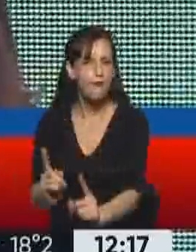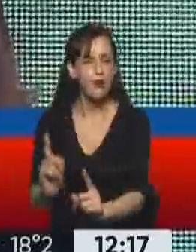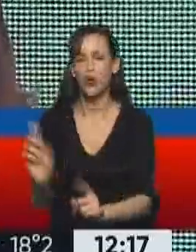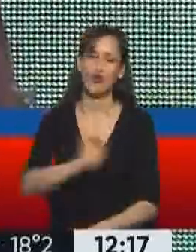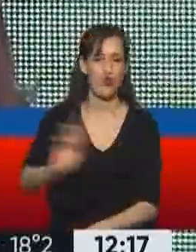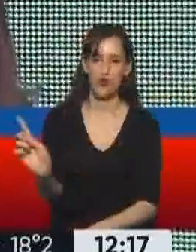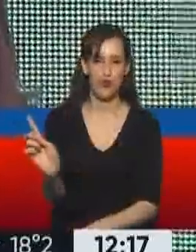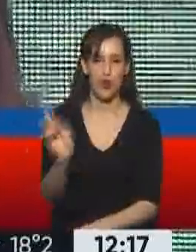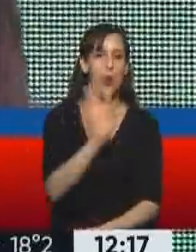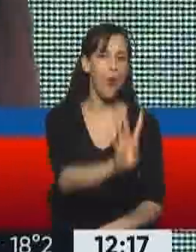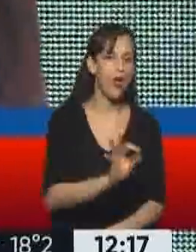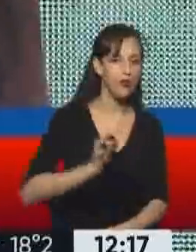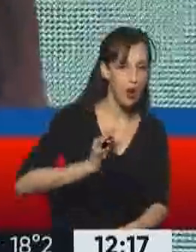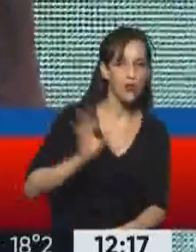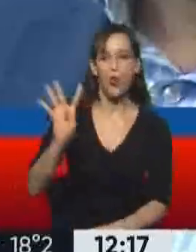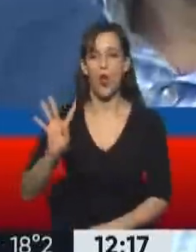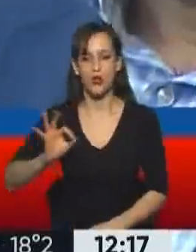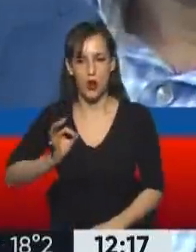fueran 4.